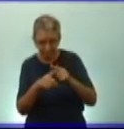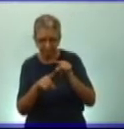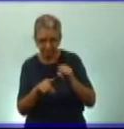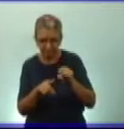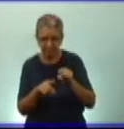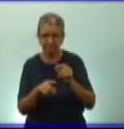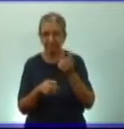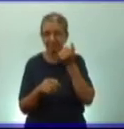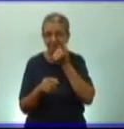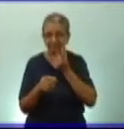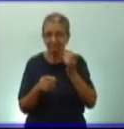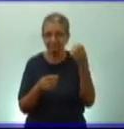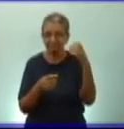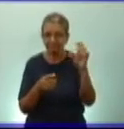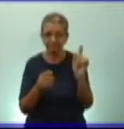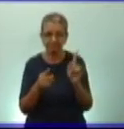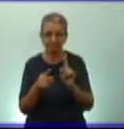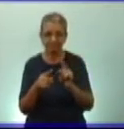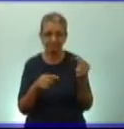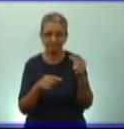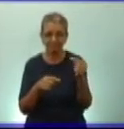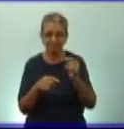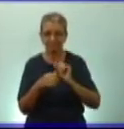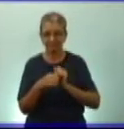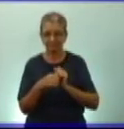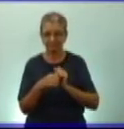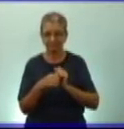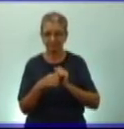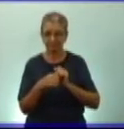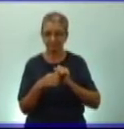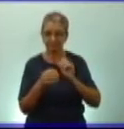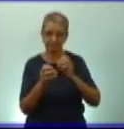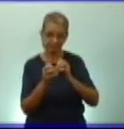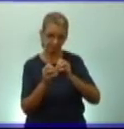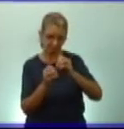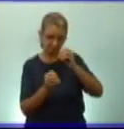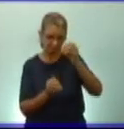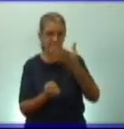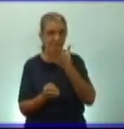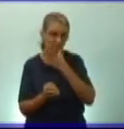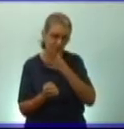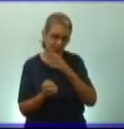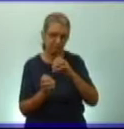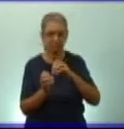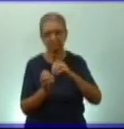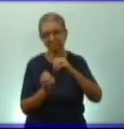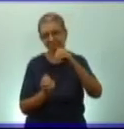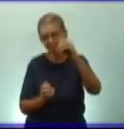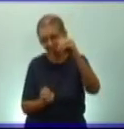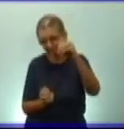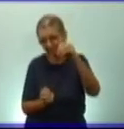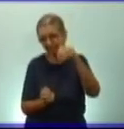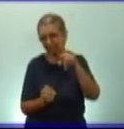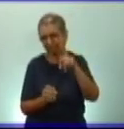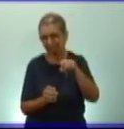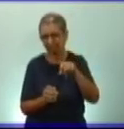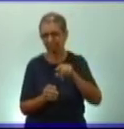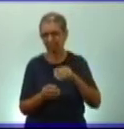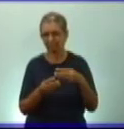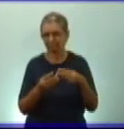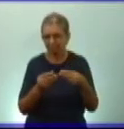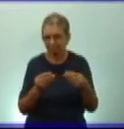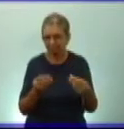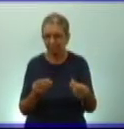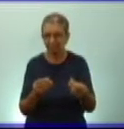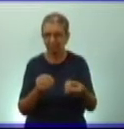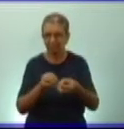electronegativo que el otro elemento no metálico. Por tanto, se forman polos aparentes, porque son sustancias moleculares. Por eso se